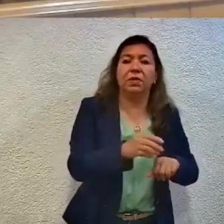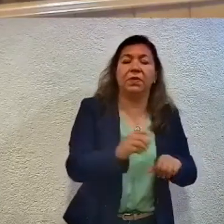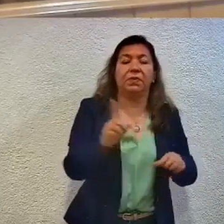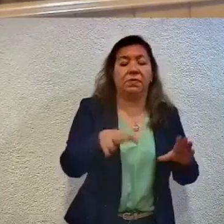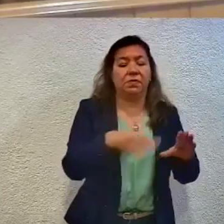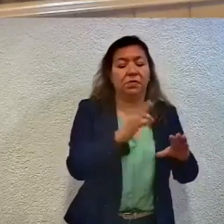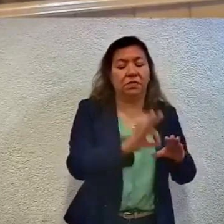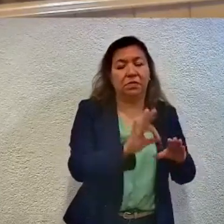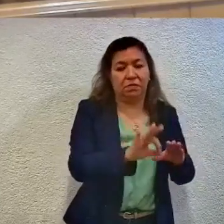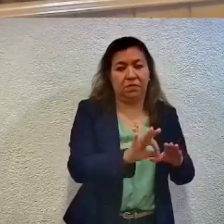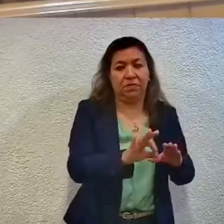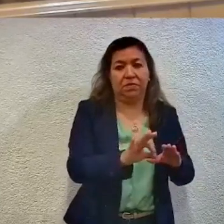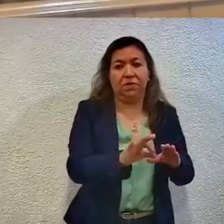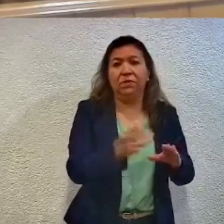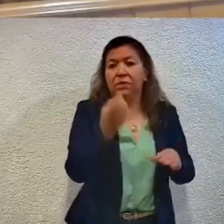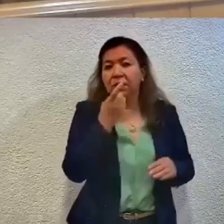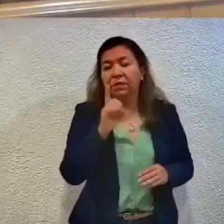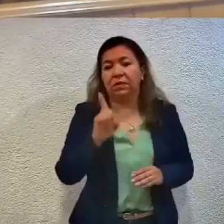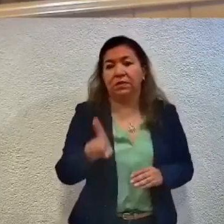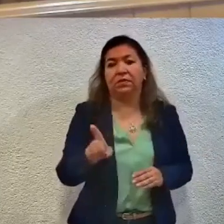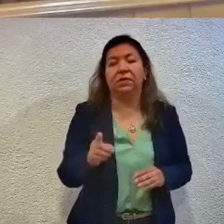de recuento que realizó el apelante